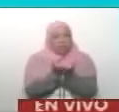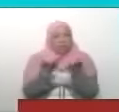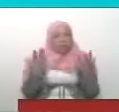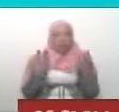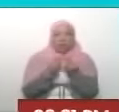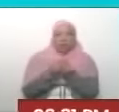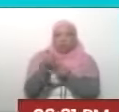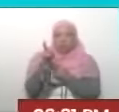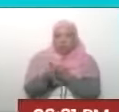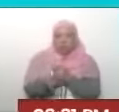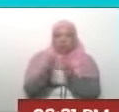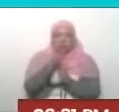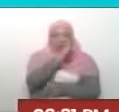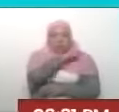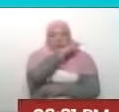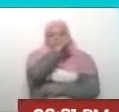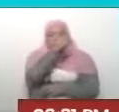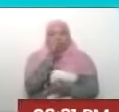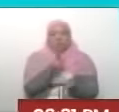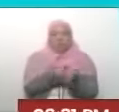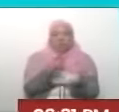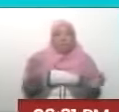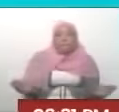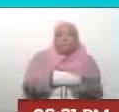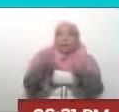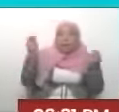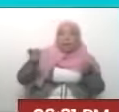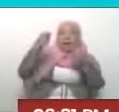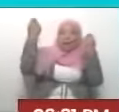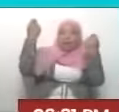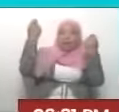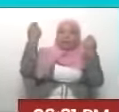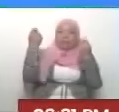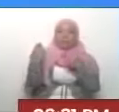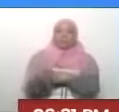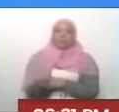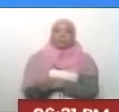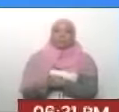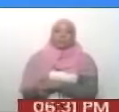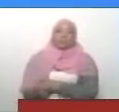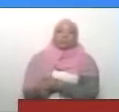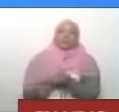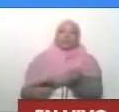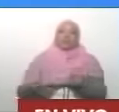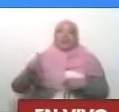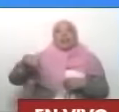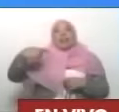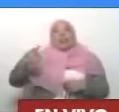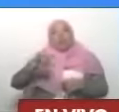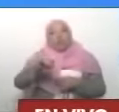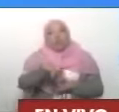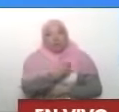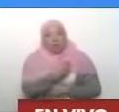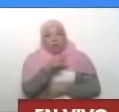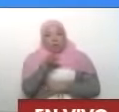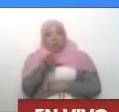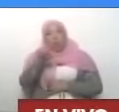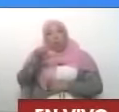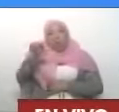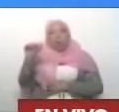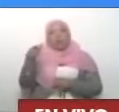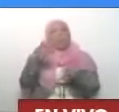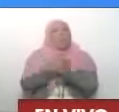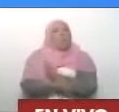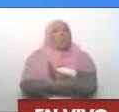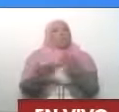compañero encargado de la parte de propaganda. De propaganda. Sí. ¿Y luego estuviste en la universidad, en la ULA? En la ULA, presidente. Correcto. ¿Qué